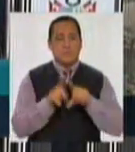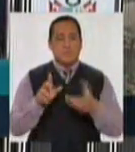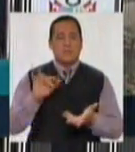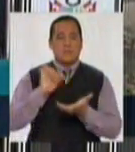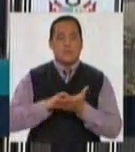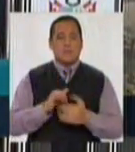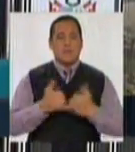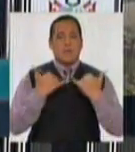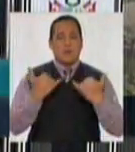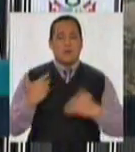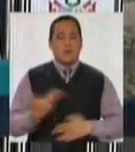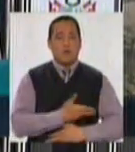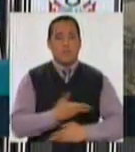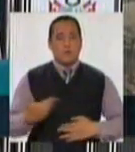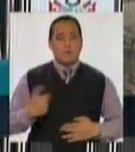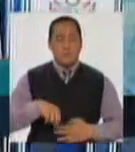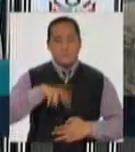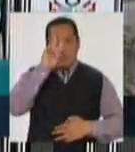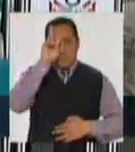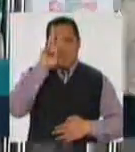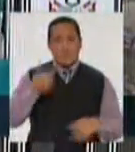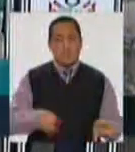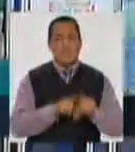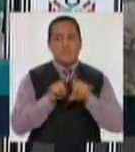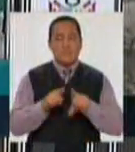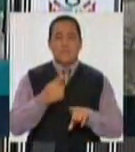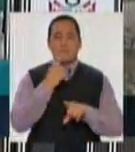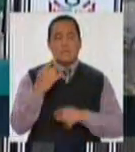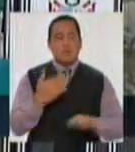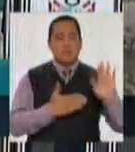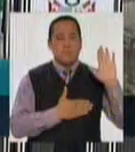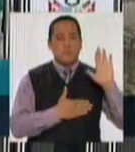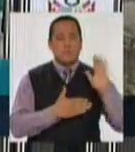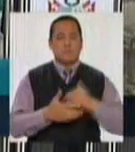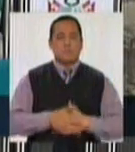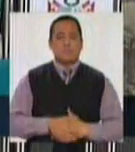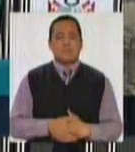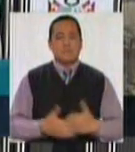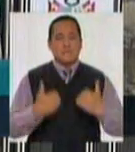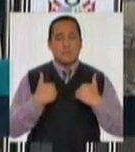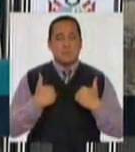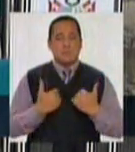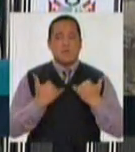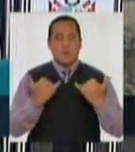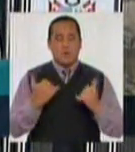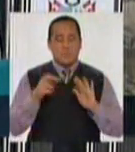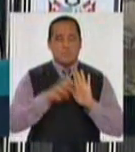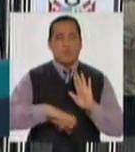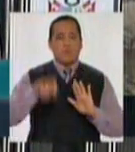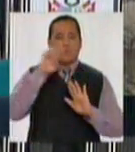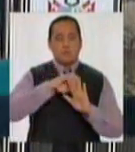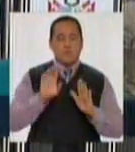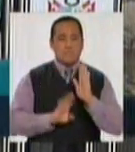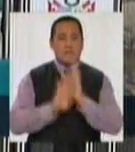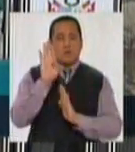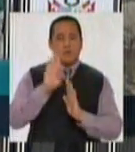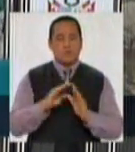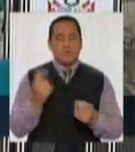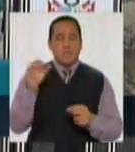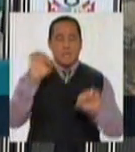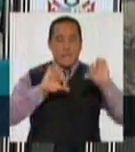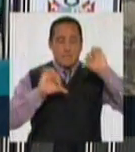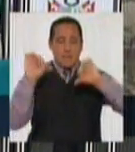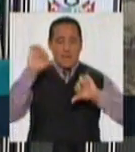cual el gobierno del Perú está comprometido. Tenemos proyectos de desarrollo de la